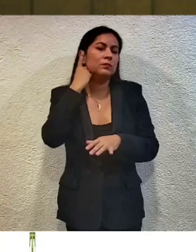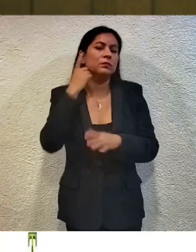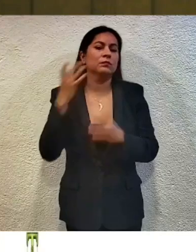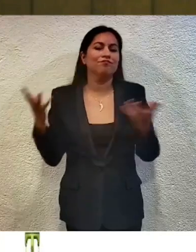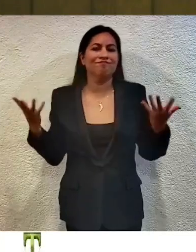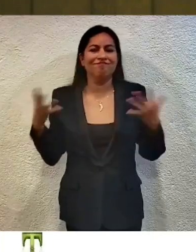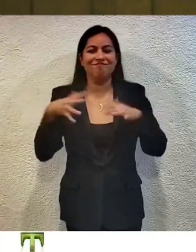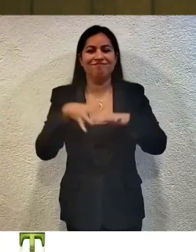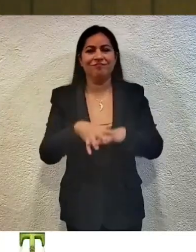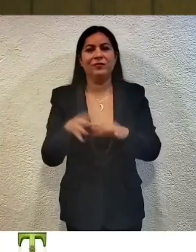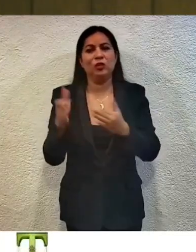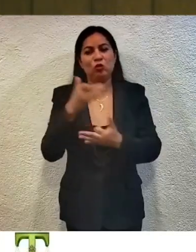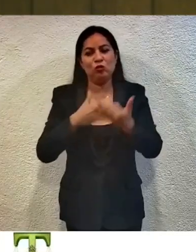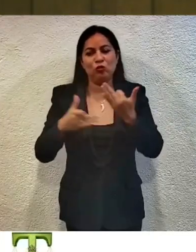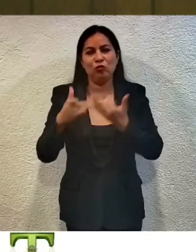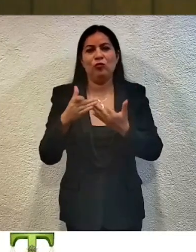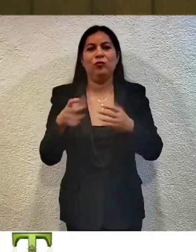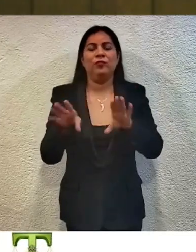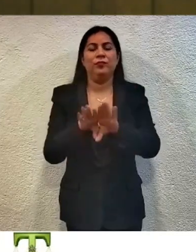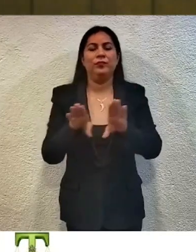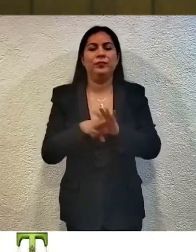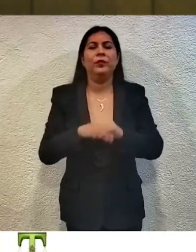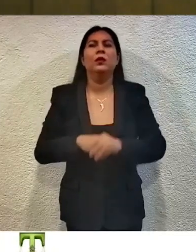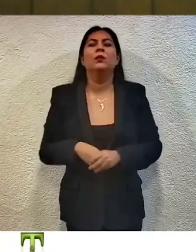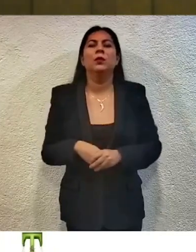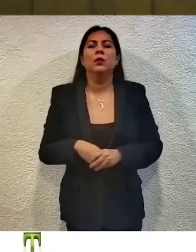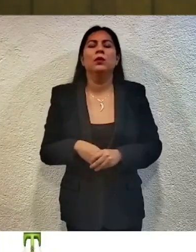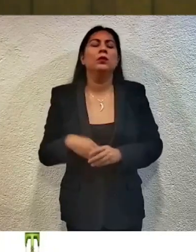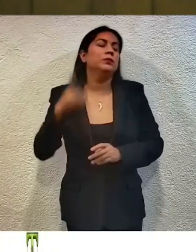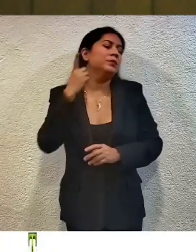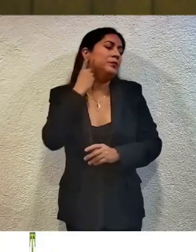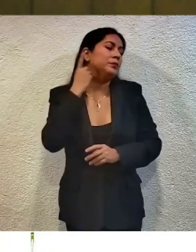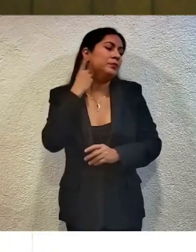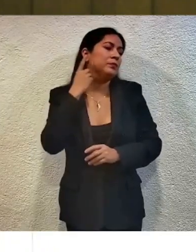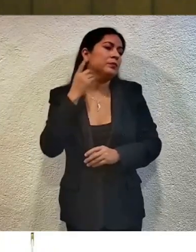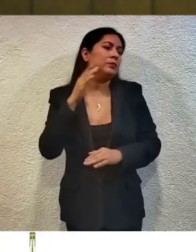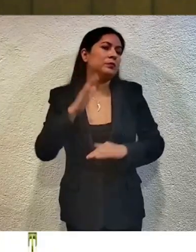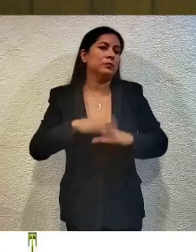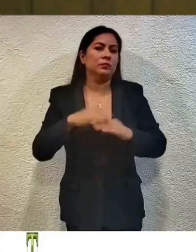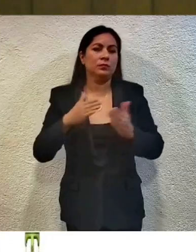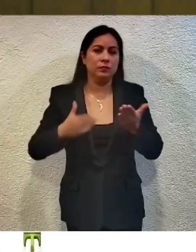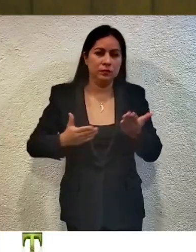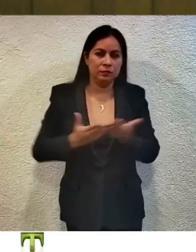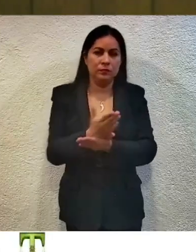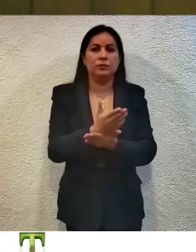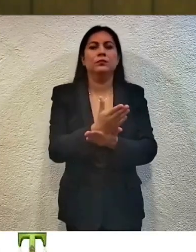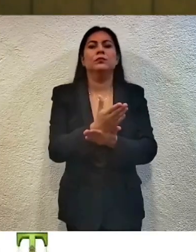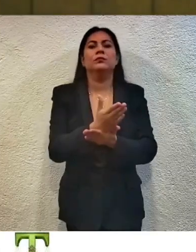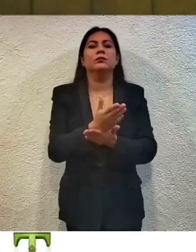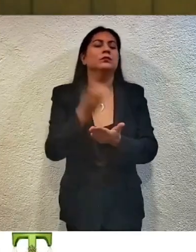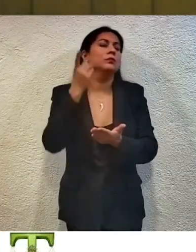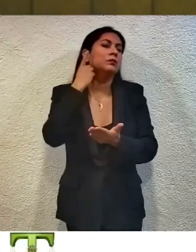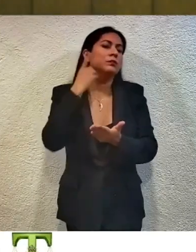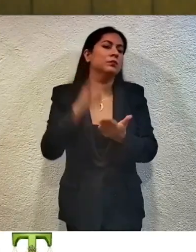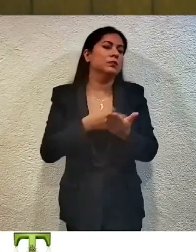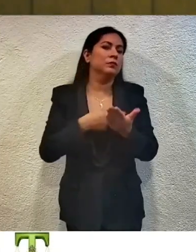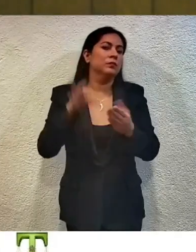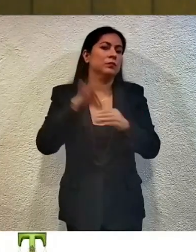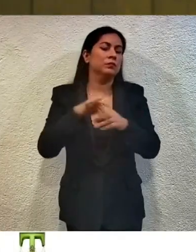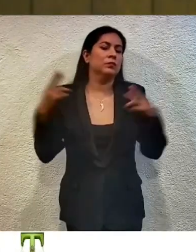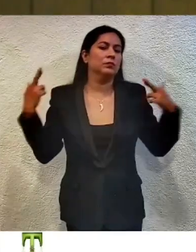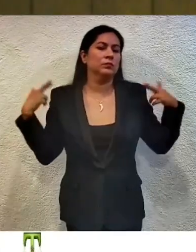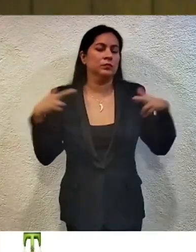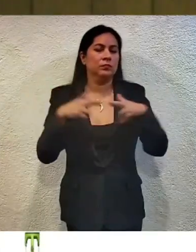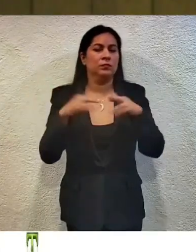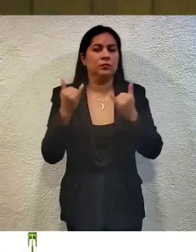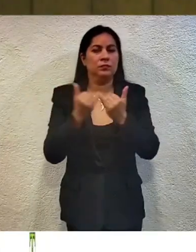totalidad, es decir, los diputados de mayoría relativa y los diputados de representación